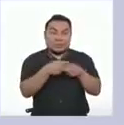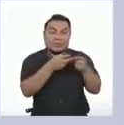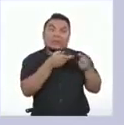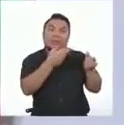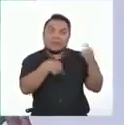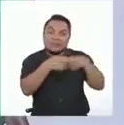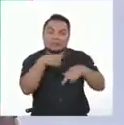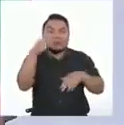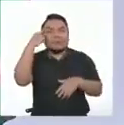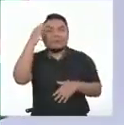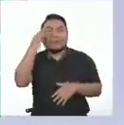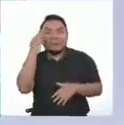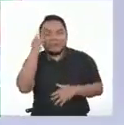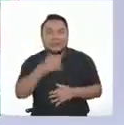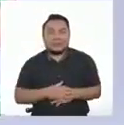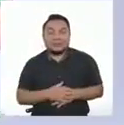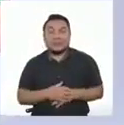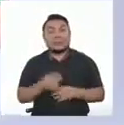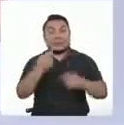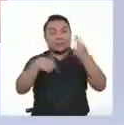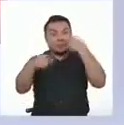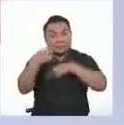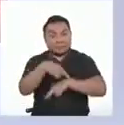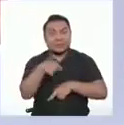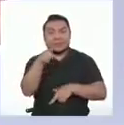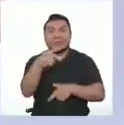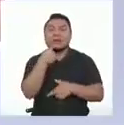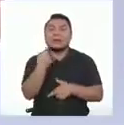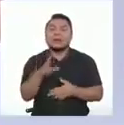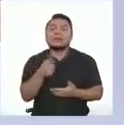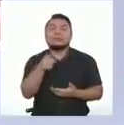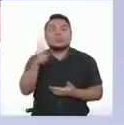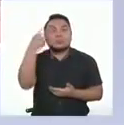comercial. Y al regreso, tenga a la